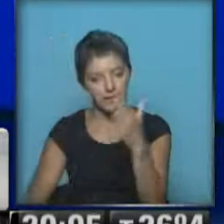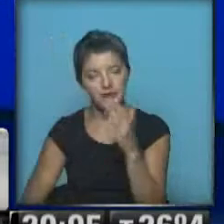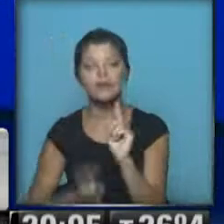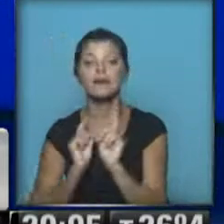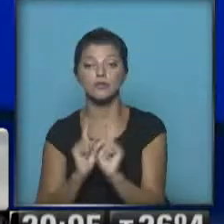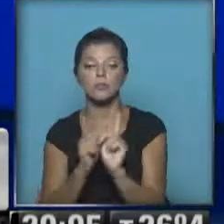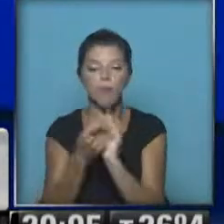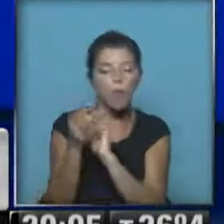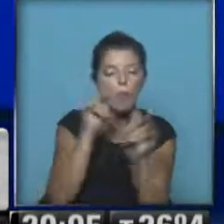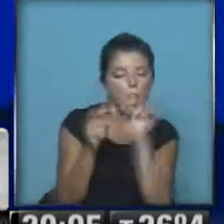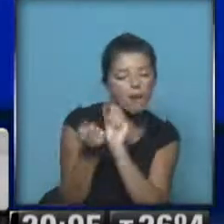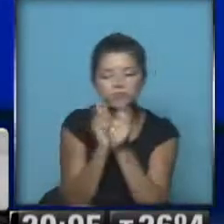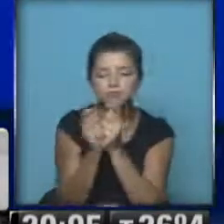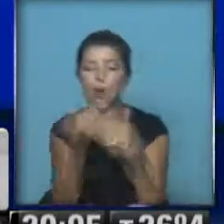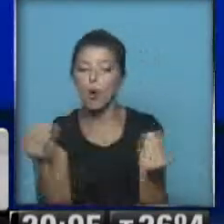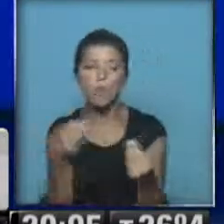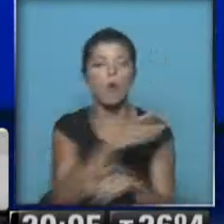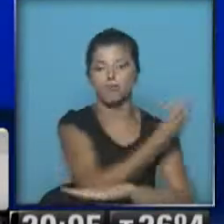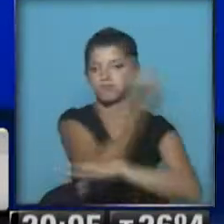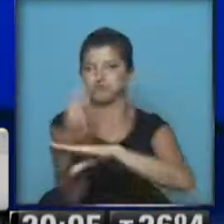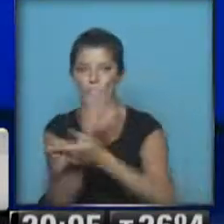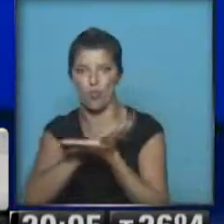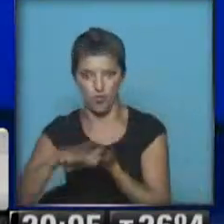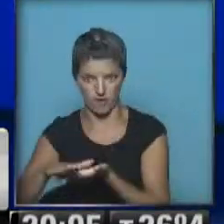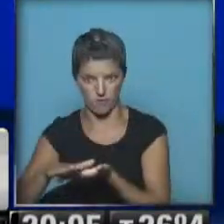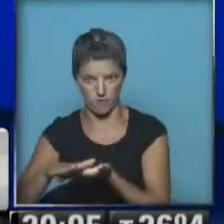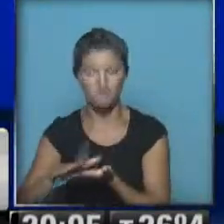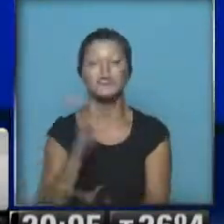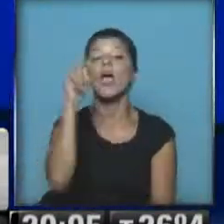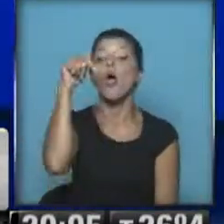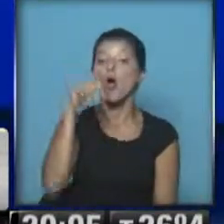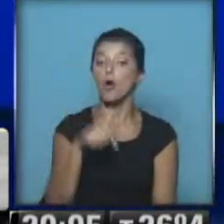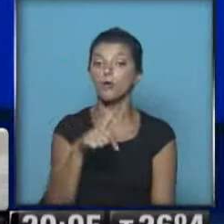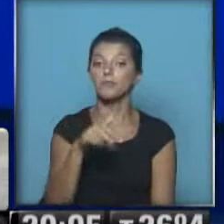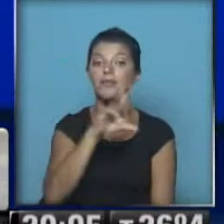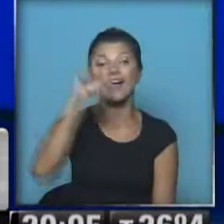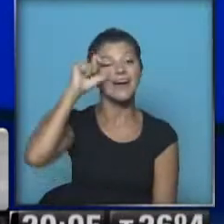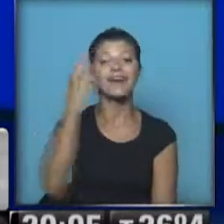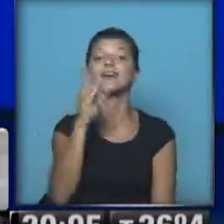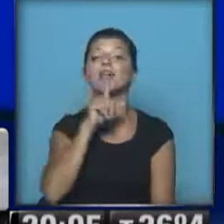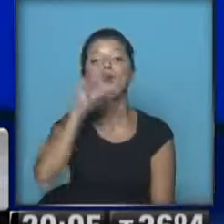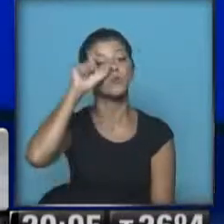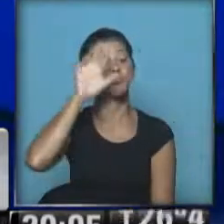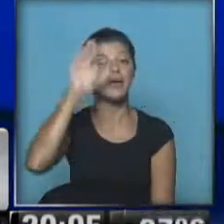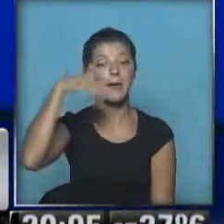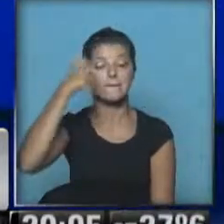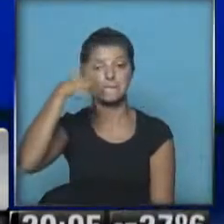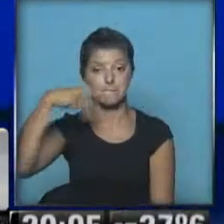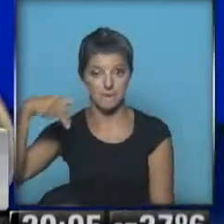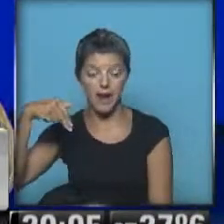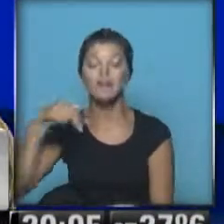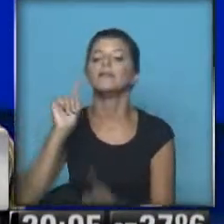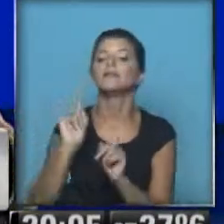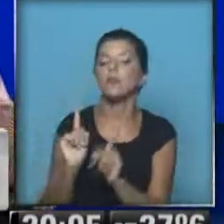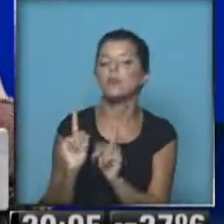intenta reparar con algunas incorporaciones. Probablemente la incorporación de Lole Reutemann tenga como intencionalidad